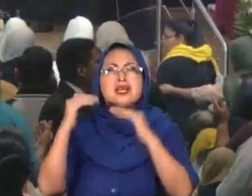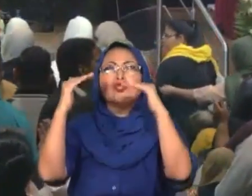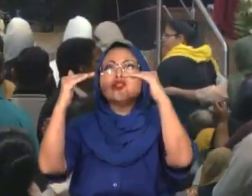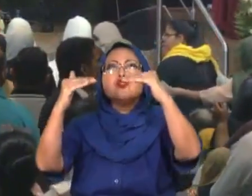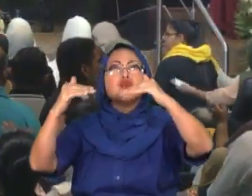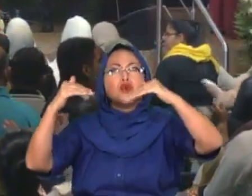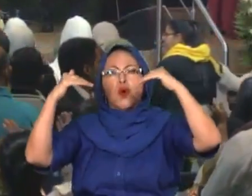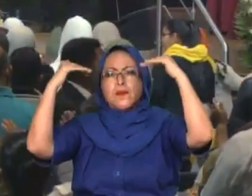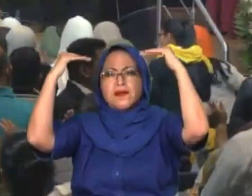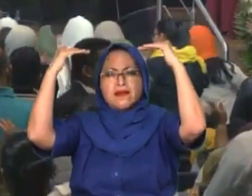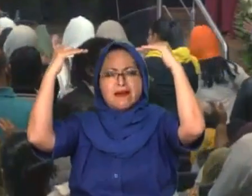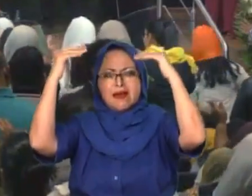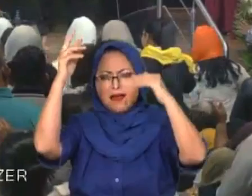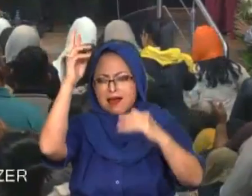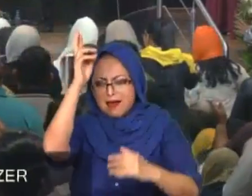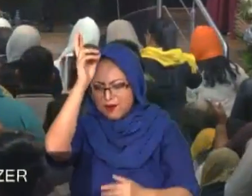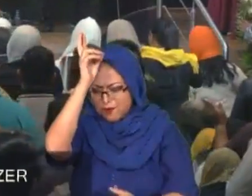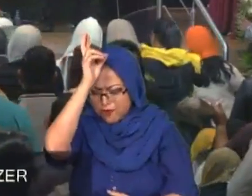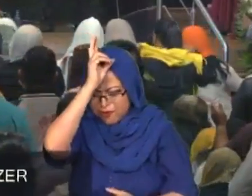Soberano Dios,